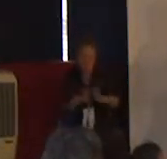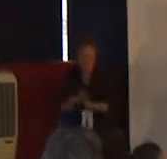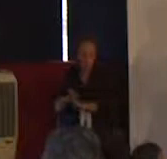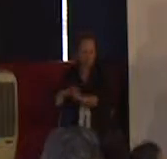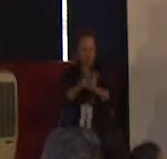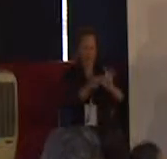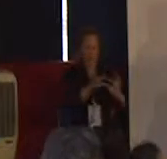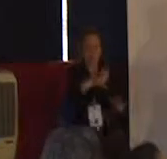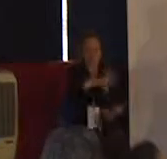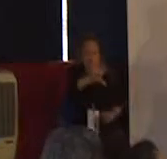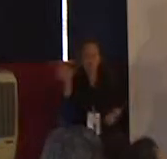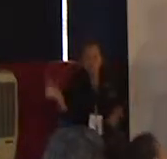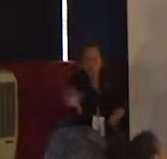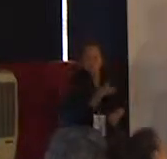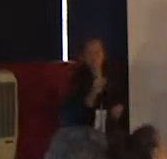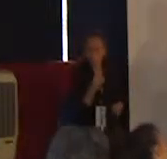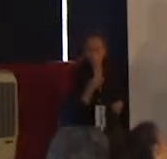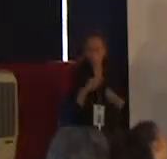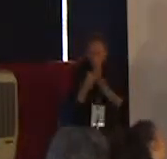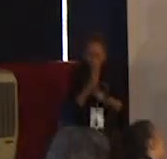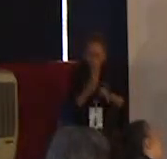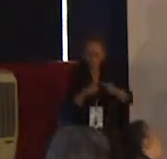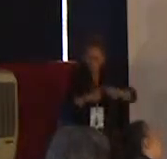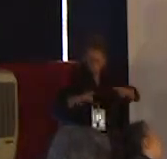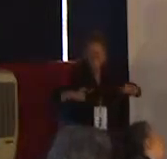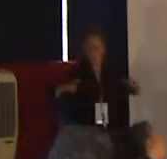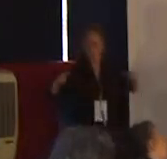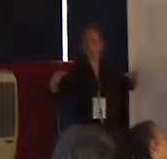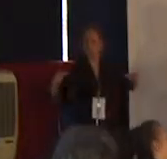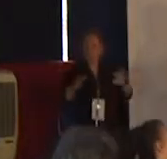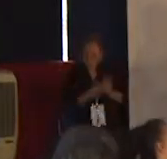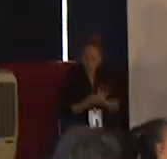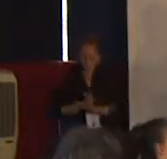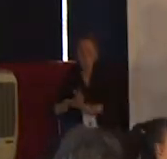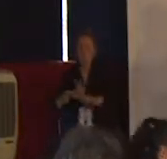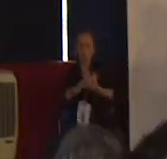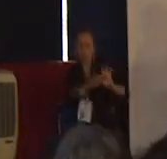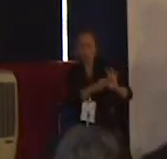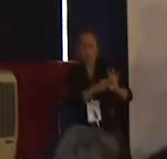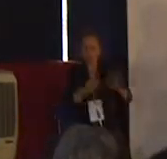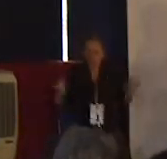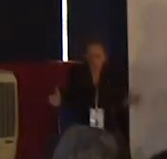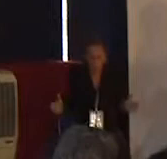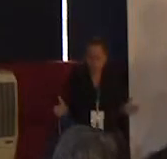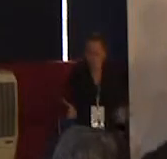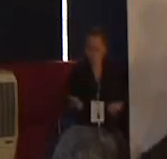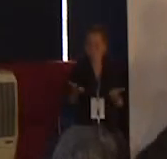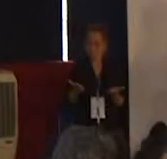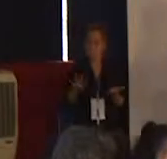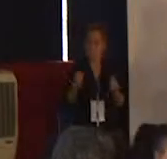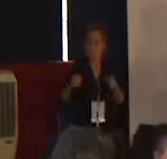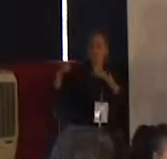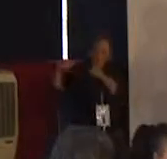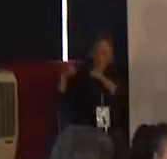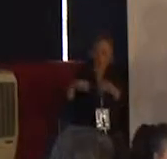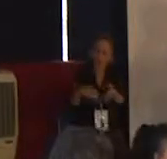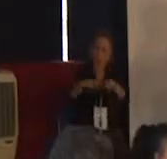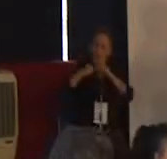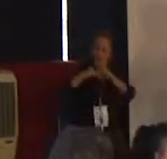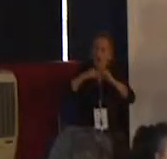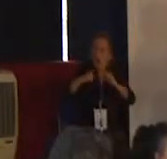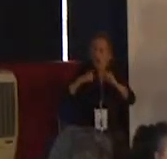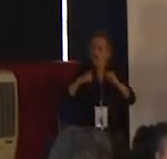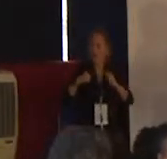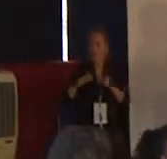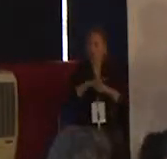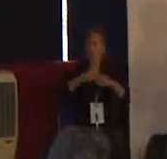unimos entre toditos, vamos a hacer una masa unido para protestar la discapacidad. De lo